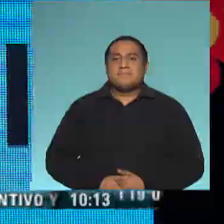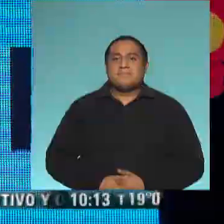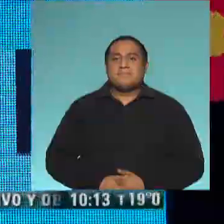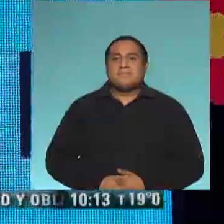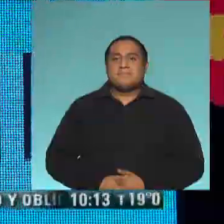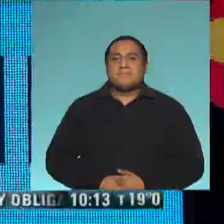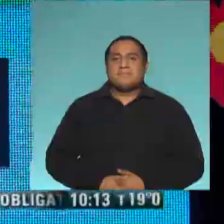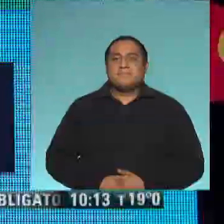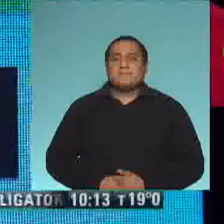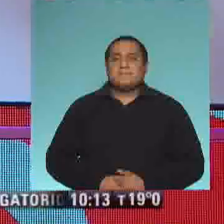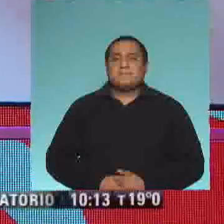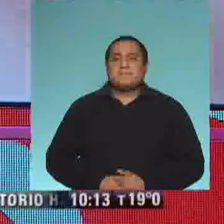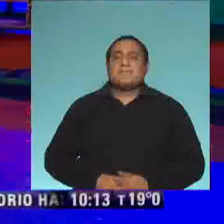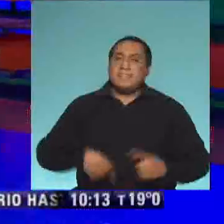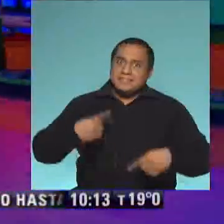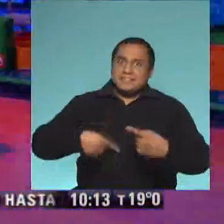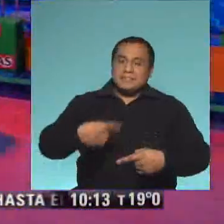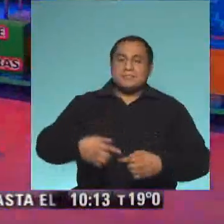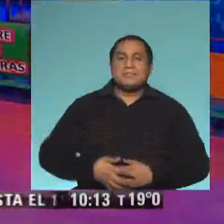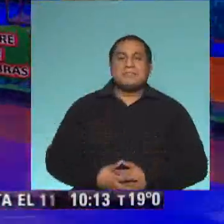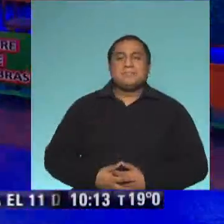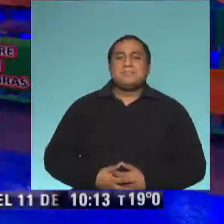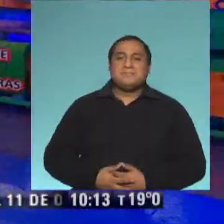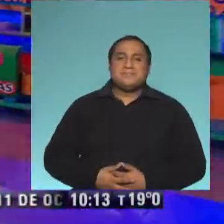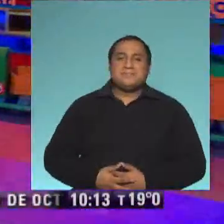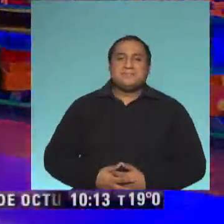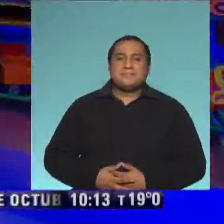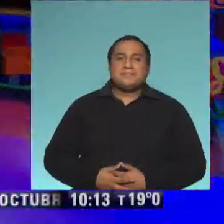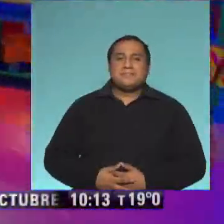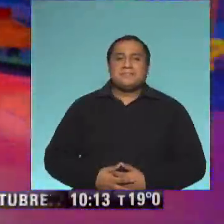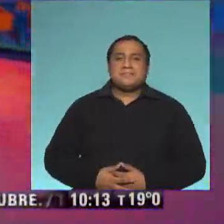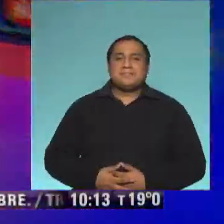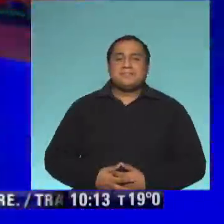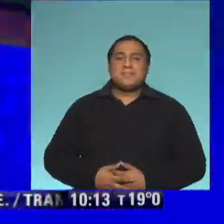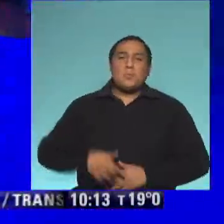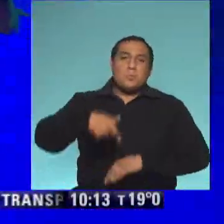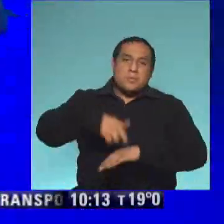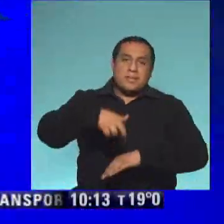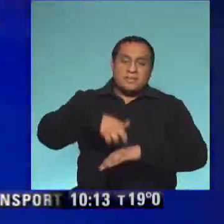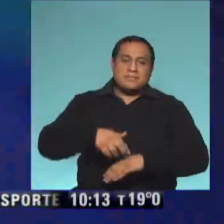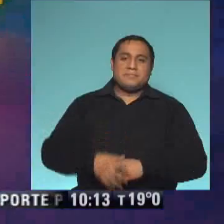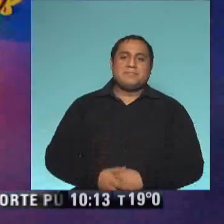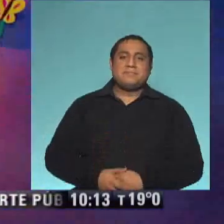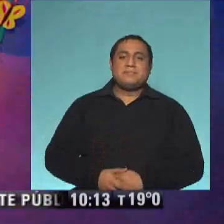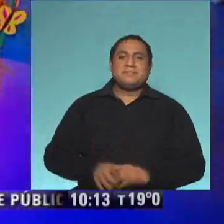Porque me olvidé de que era stop. ¡Sigue! No me vengas con tu cuentito. ¡En un pie!